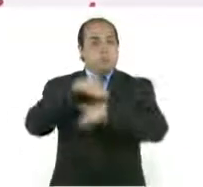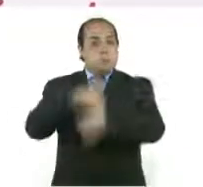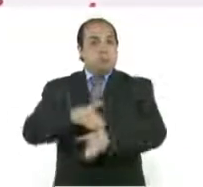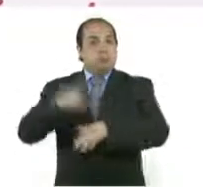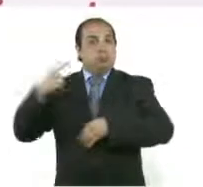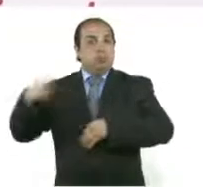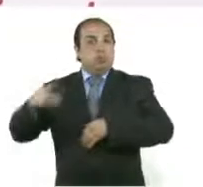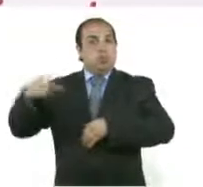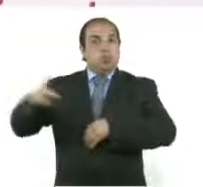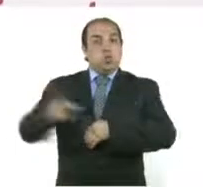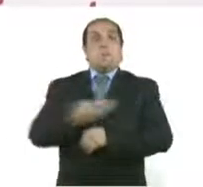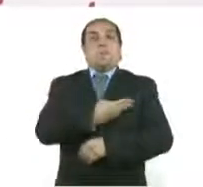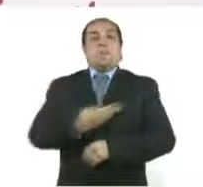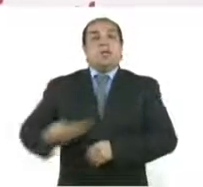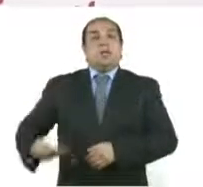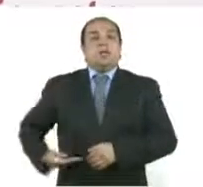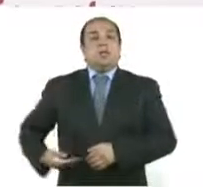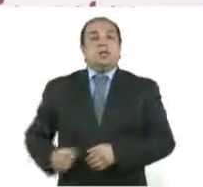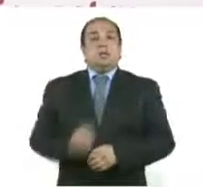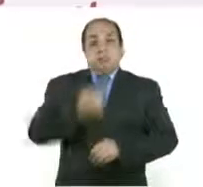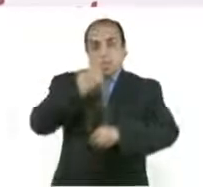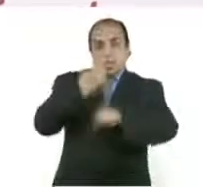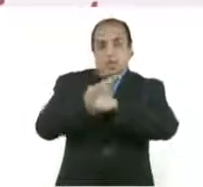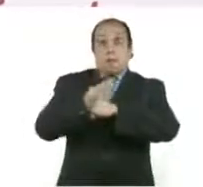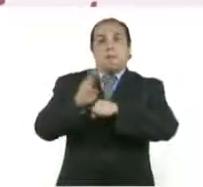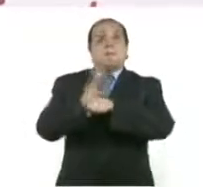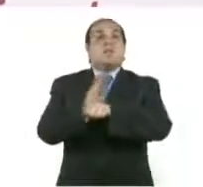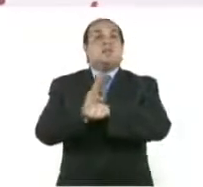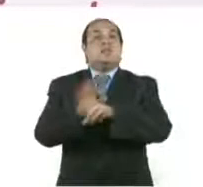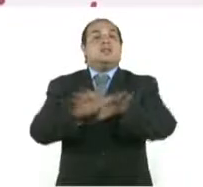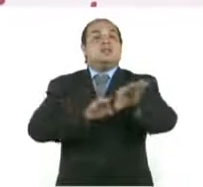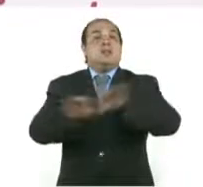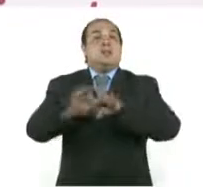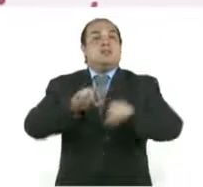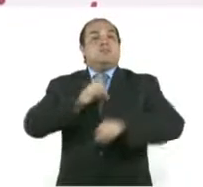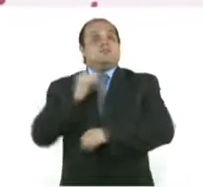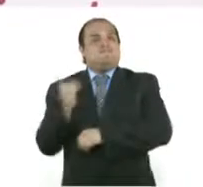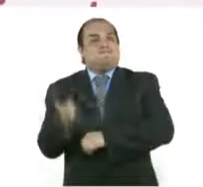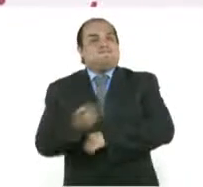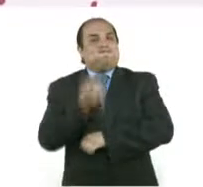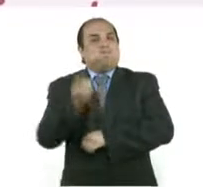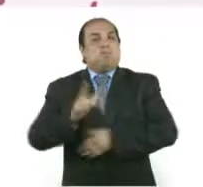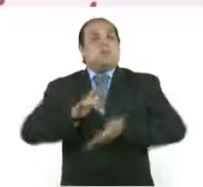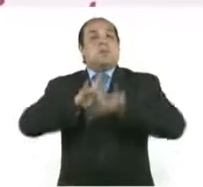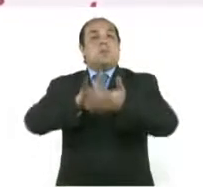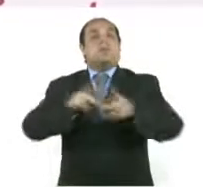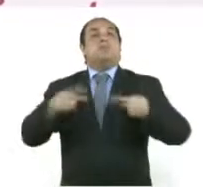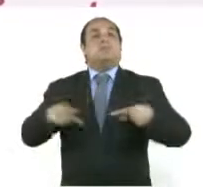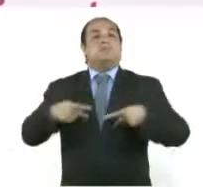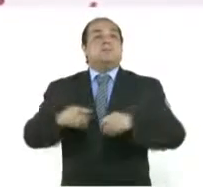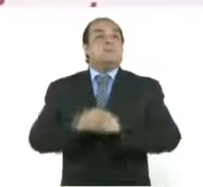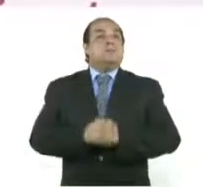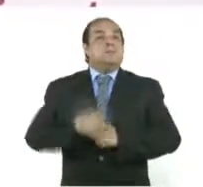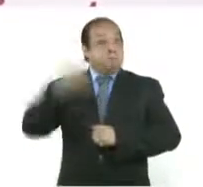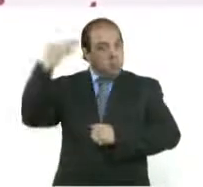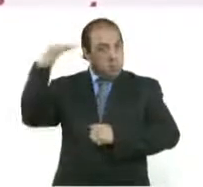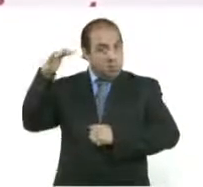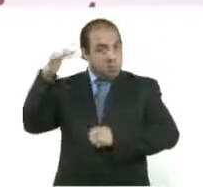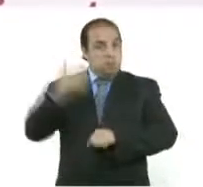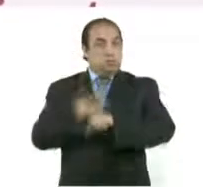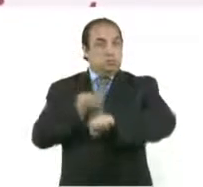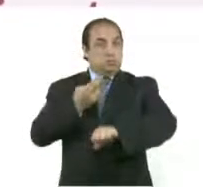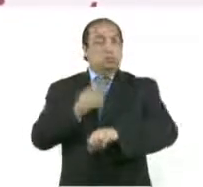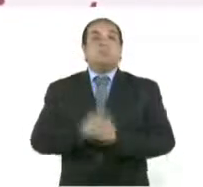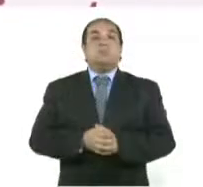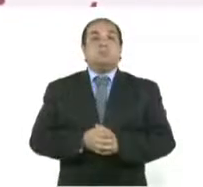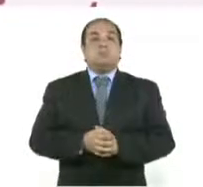presidente, la Secretaría de Bienestar trabaja de manera permanente a favor de las personas adultas mayores, quienes con